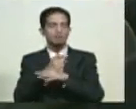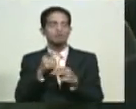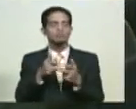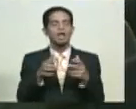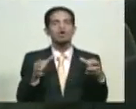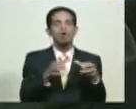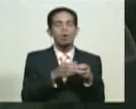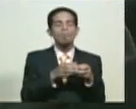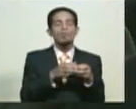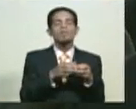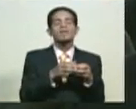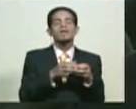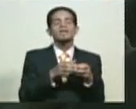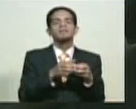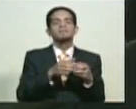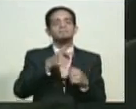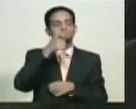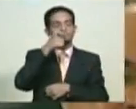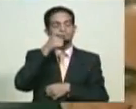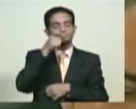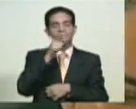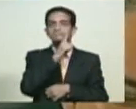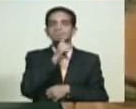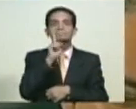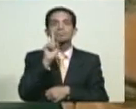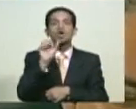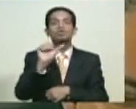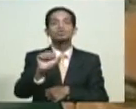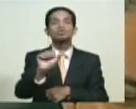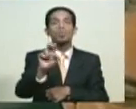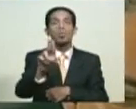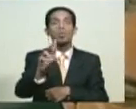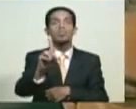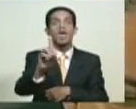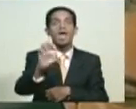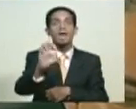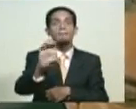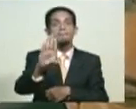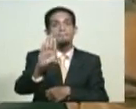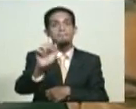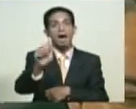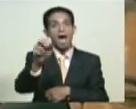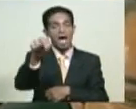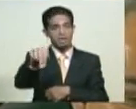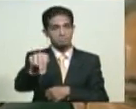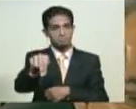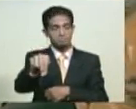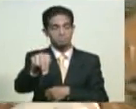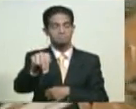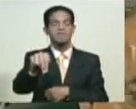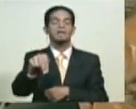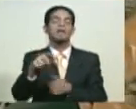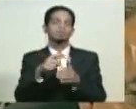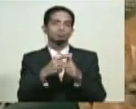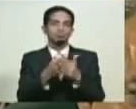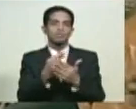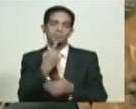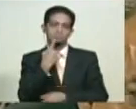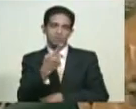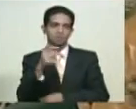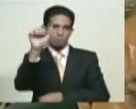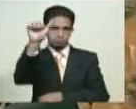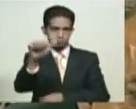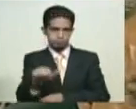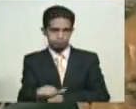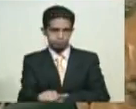banco, para que esa reconversión monetaria sea todo un éxito. En principio, lo hemos dicho y así mismo se lo hemos